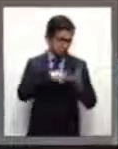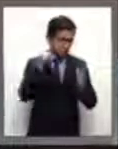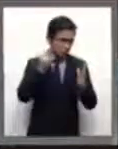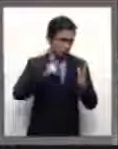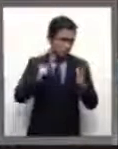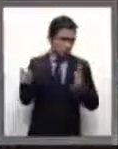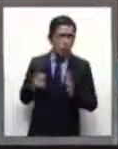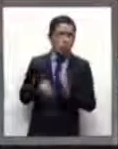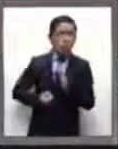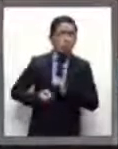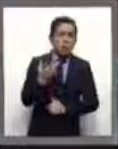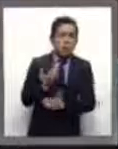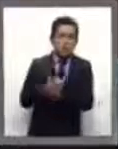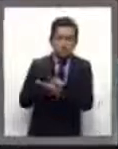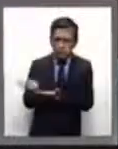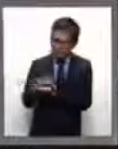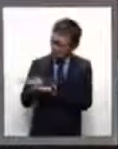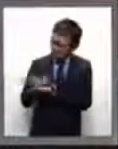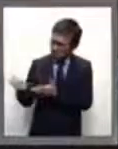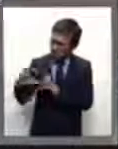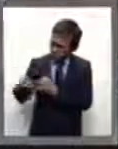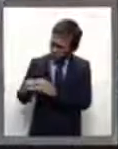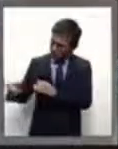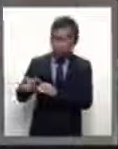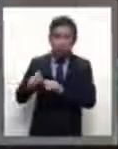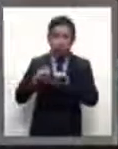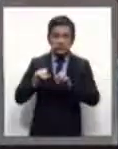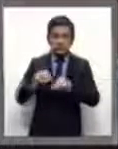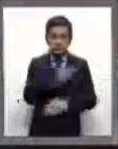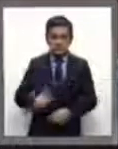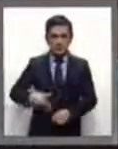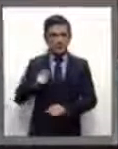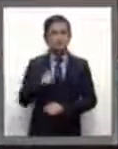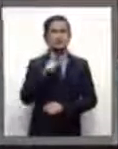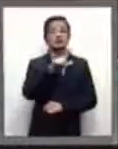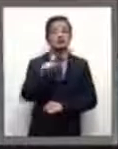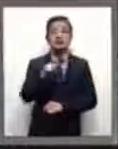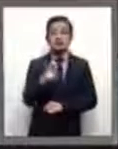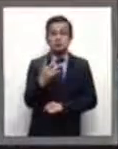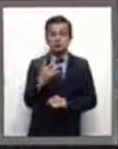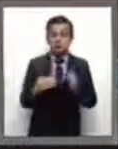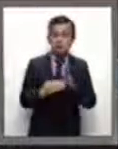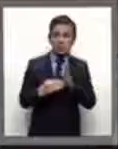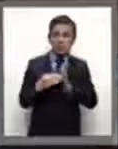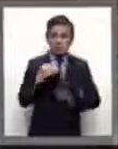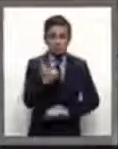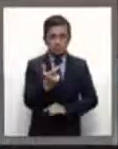generan una percepción o un costo de 704 millones de pesos.